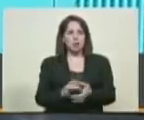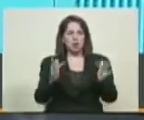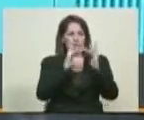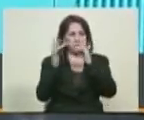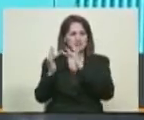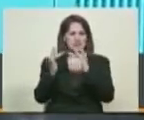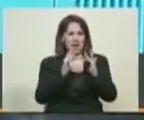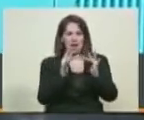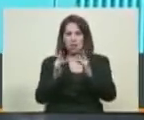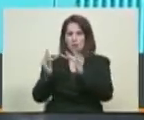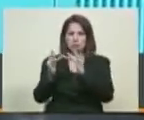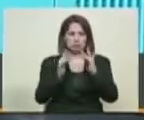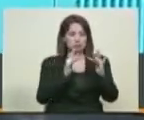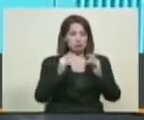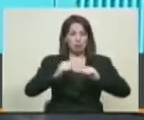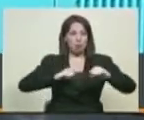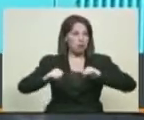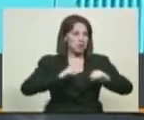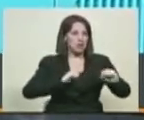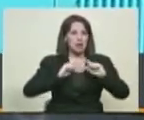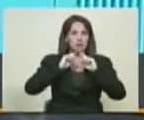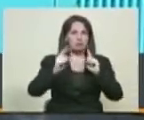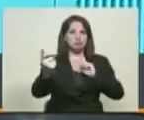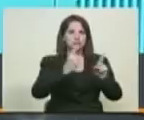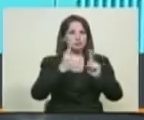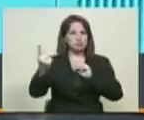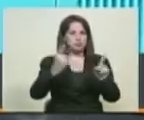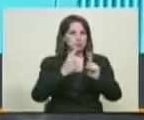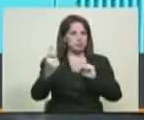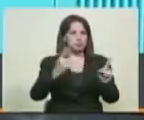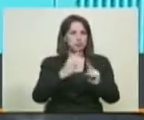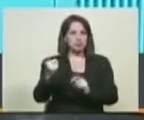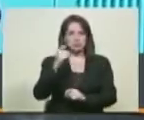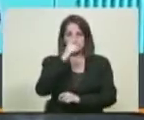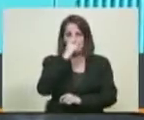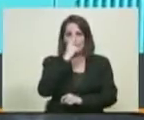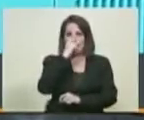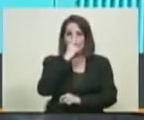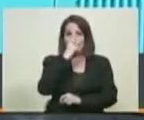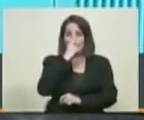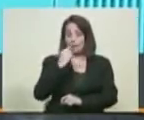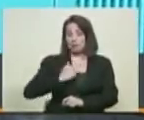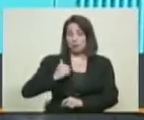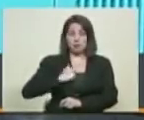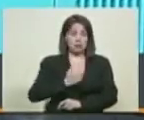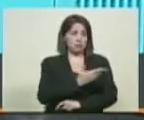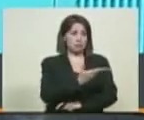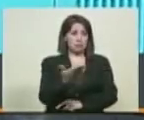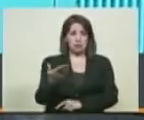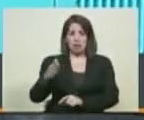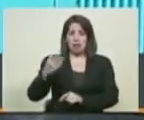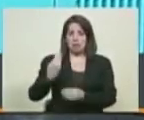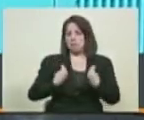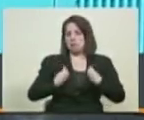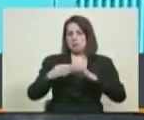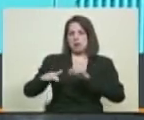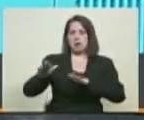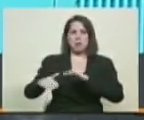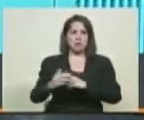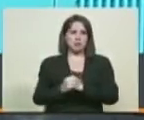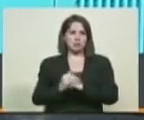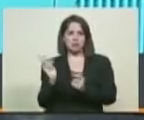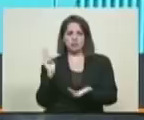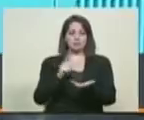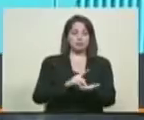conexión, movilidad permanente. Cualquiera de ustedes puede vivir en Barlovento.